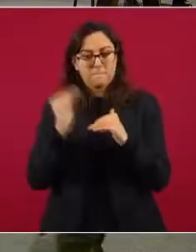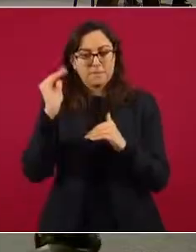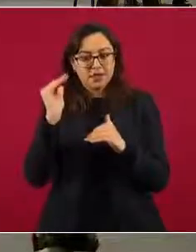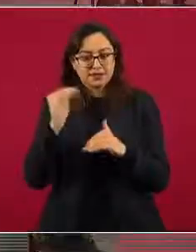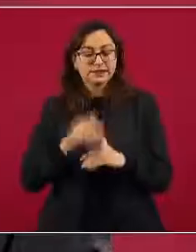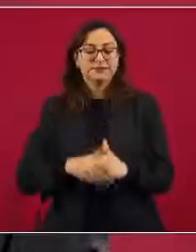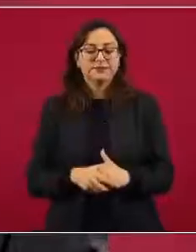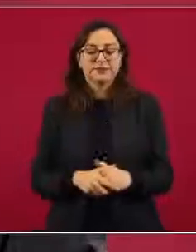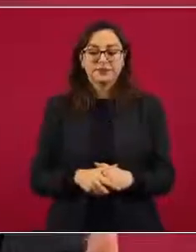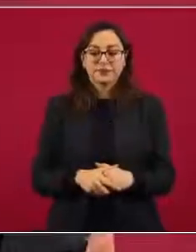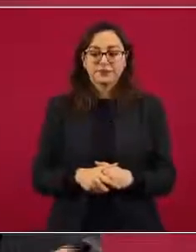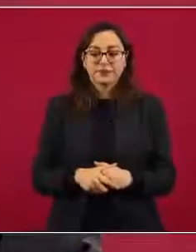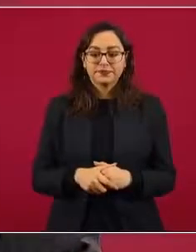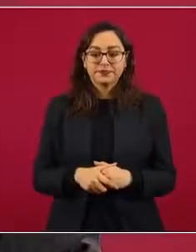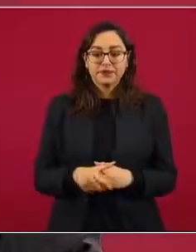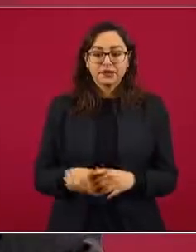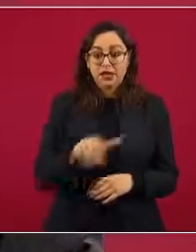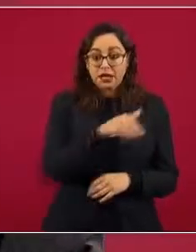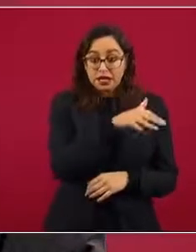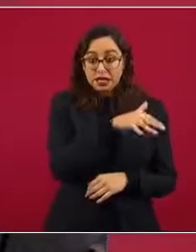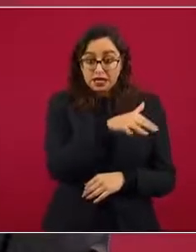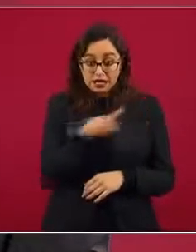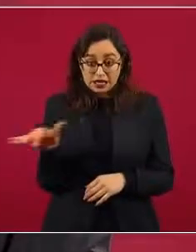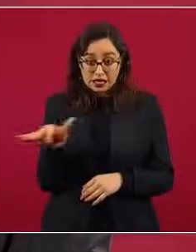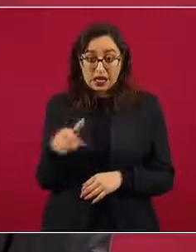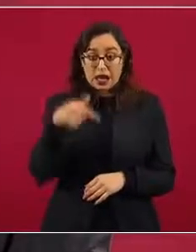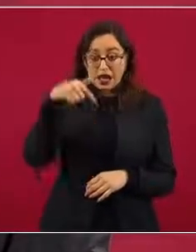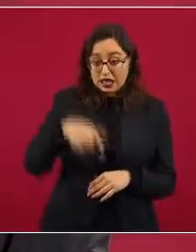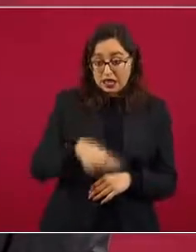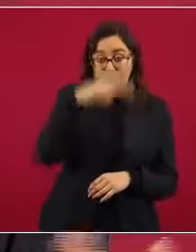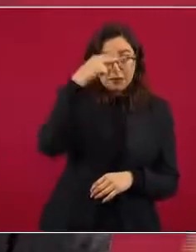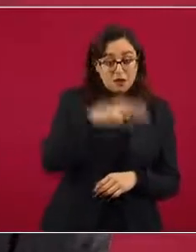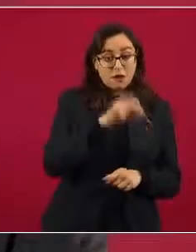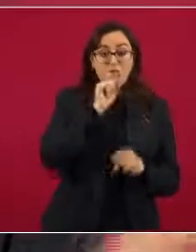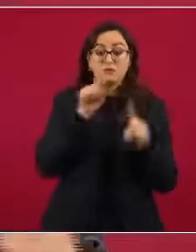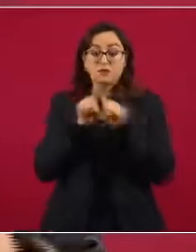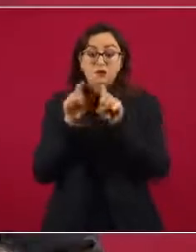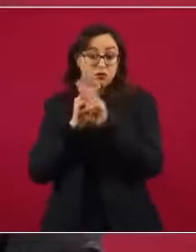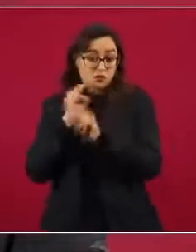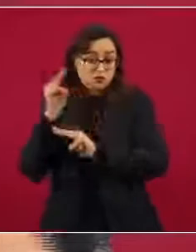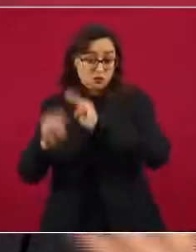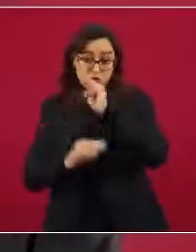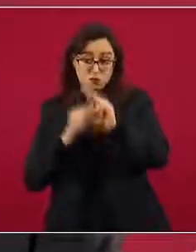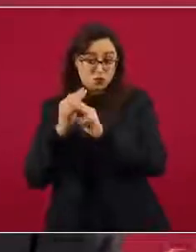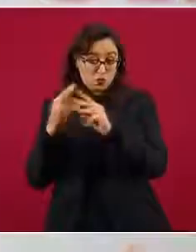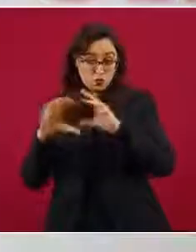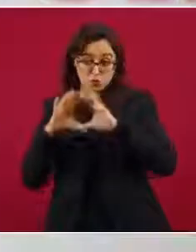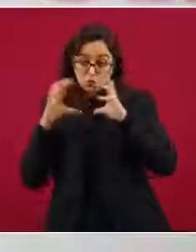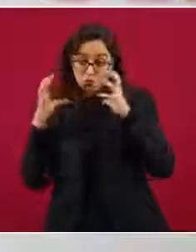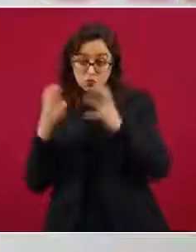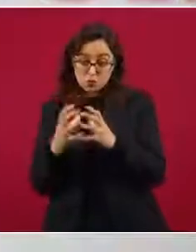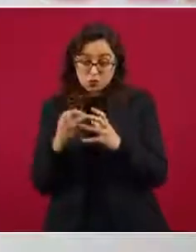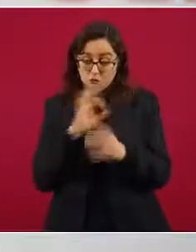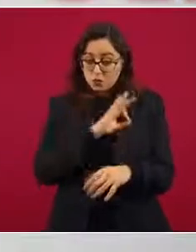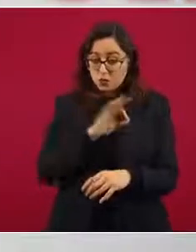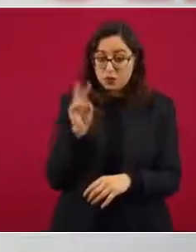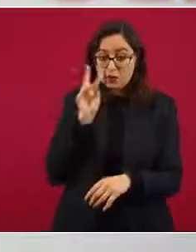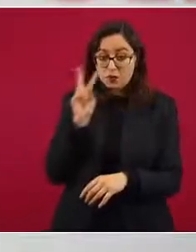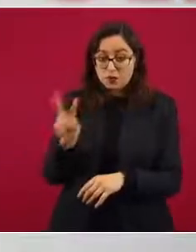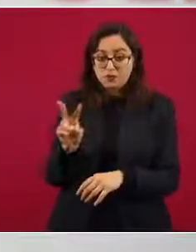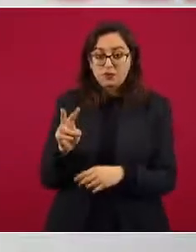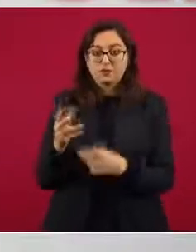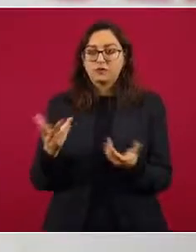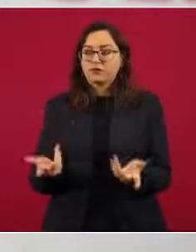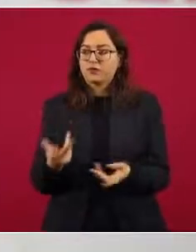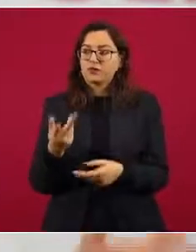51 y en general se ha observado, no solo en México, sino en el mundo, un intervalo de